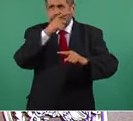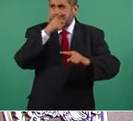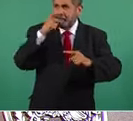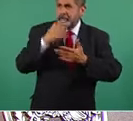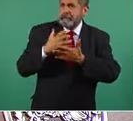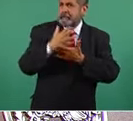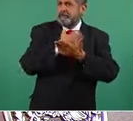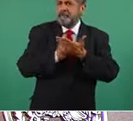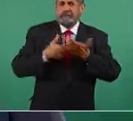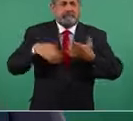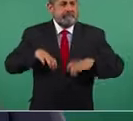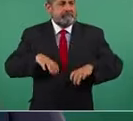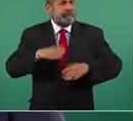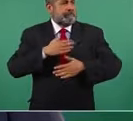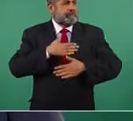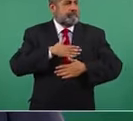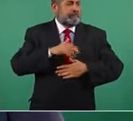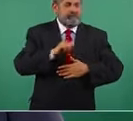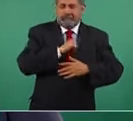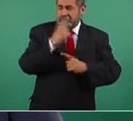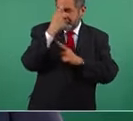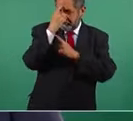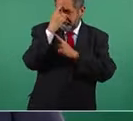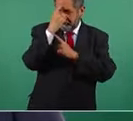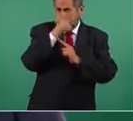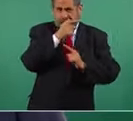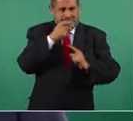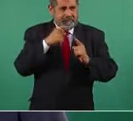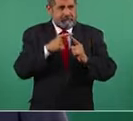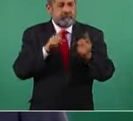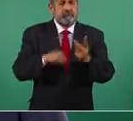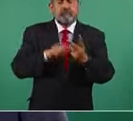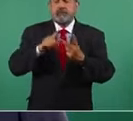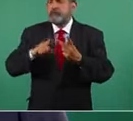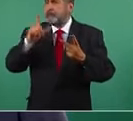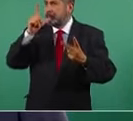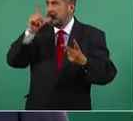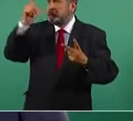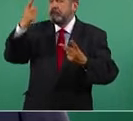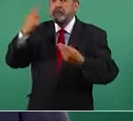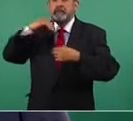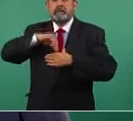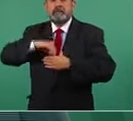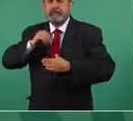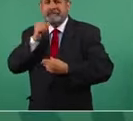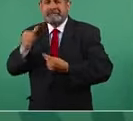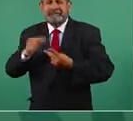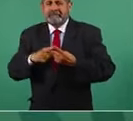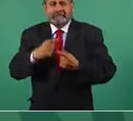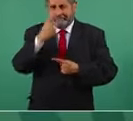bienestar material, sin importar el bienestar del alma.